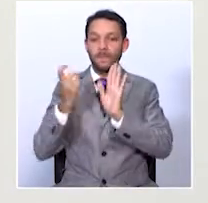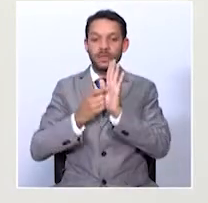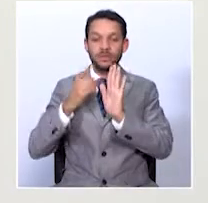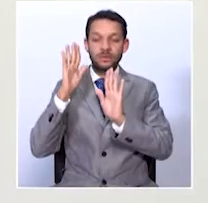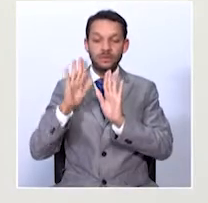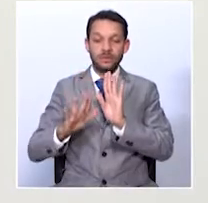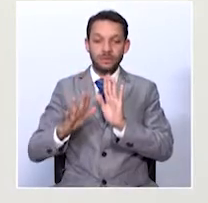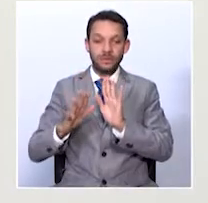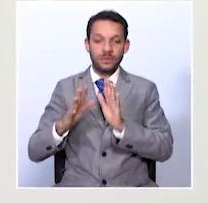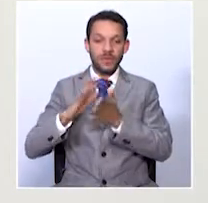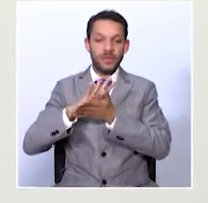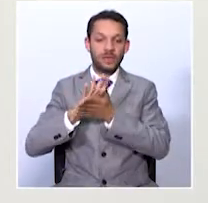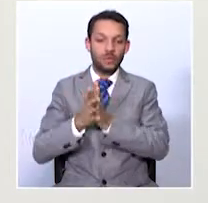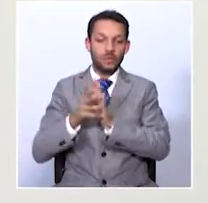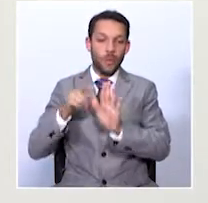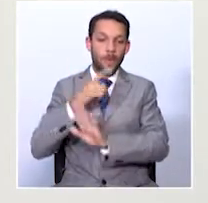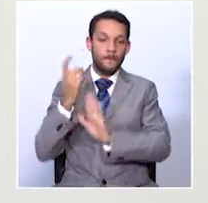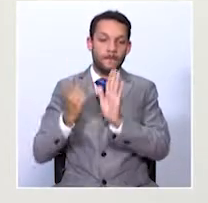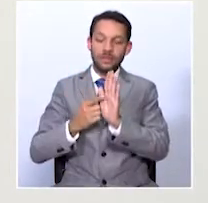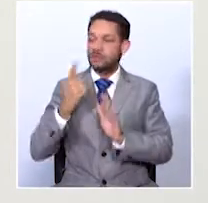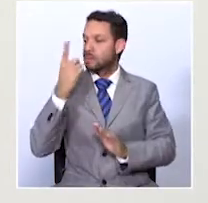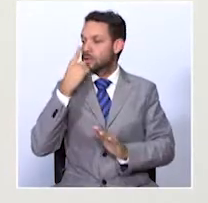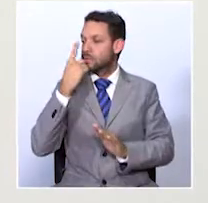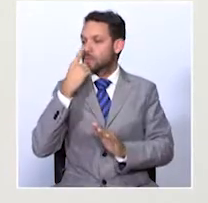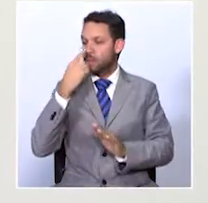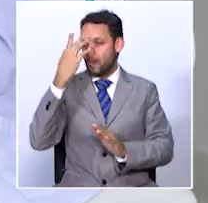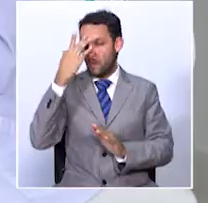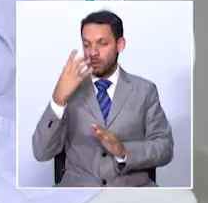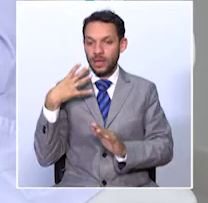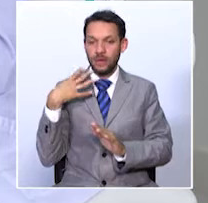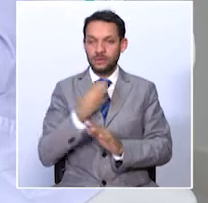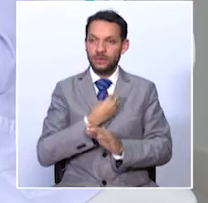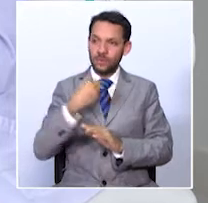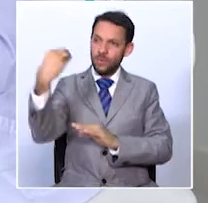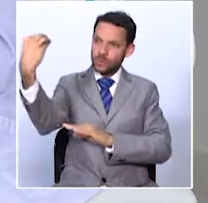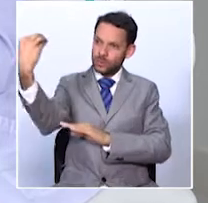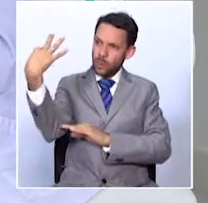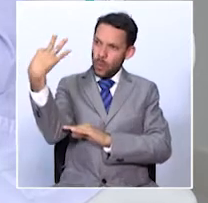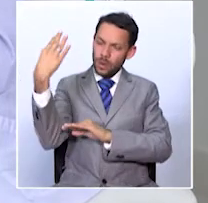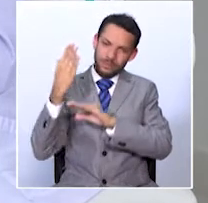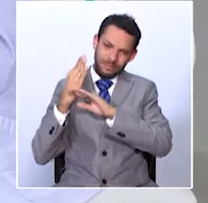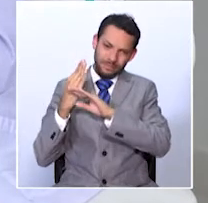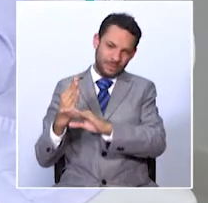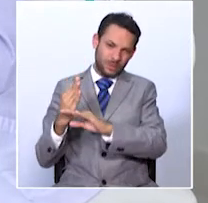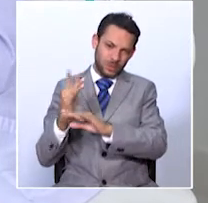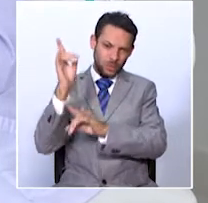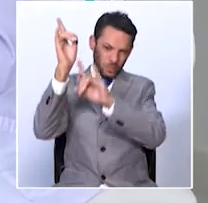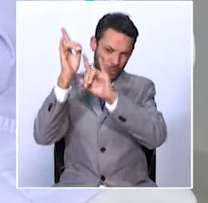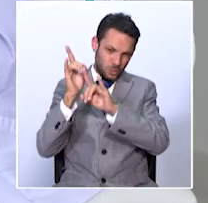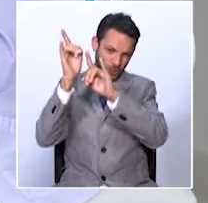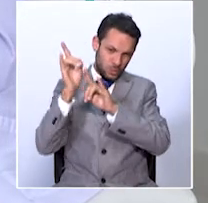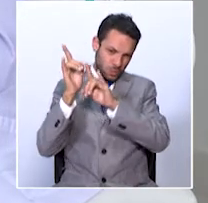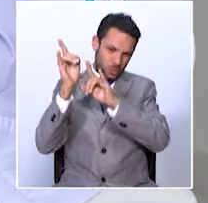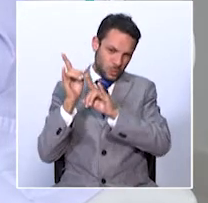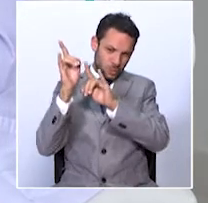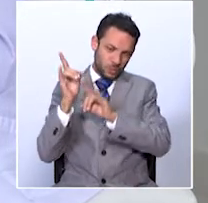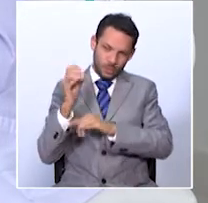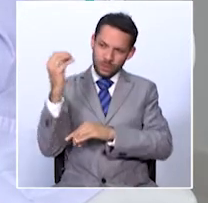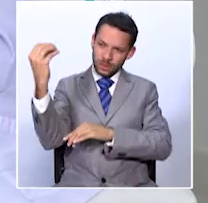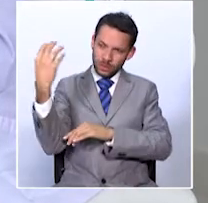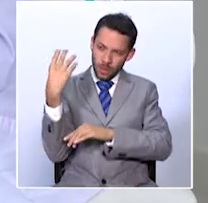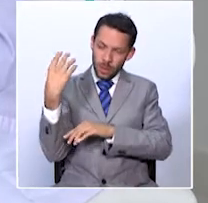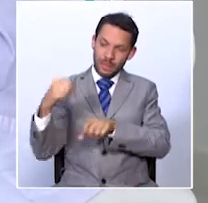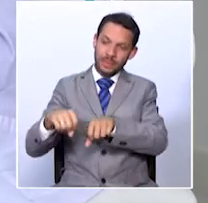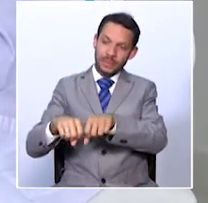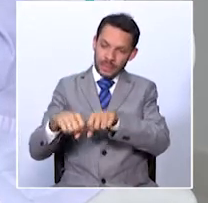sin nariz esta persona. ¿Por qué? Porque nos tenemos que proteger del sol. El sol es completamente dañino y nos